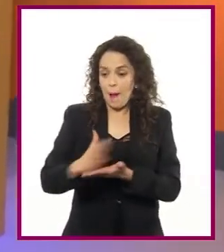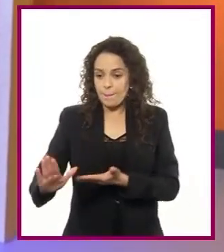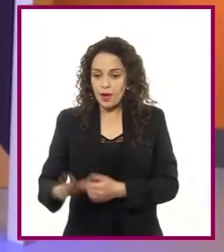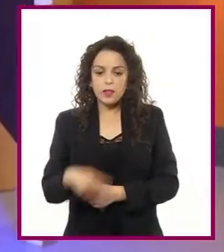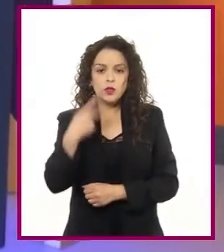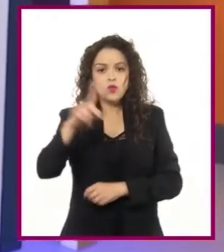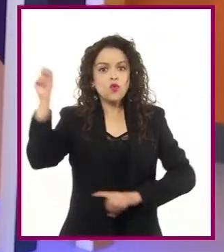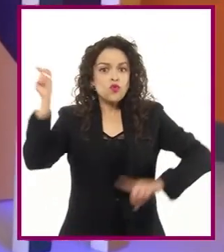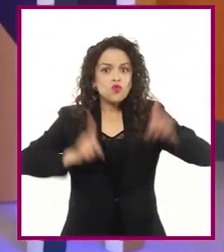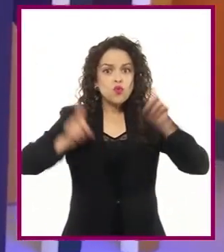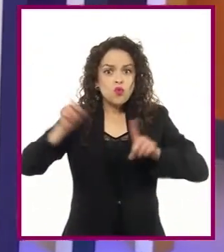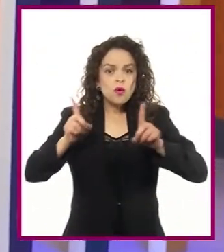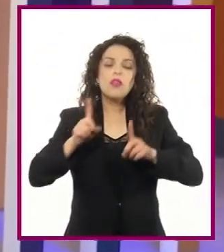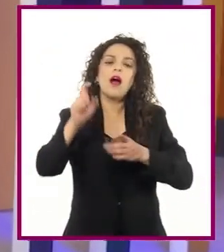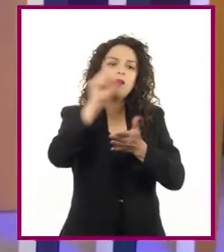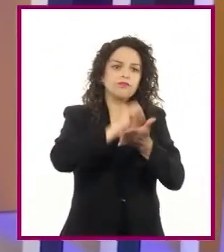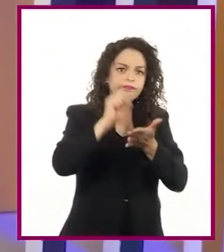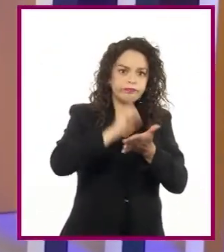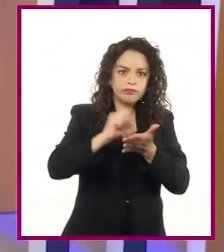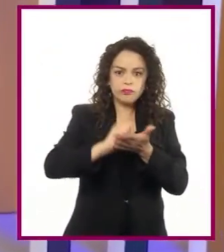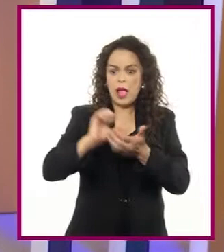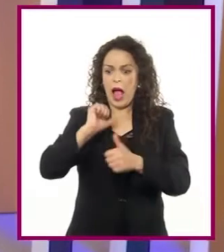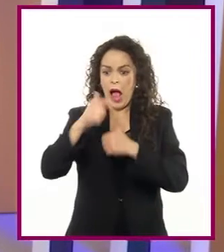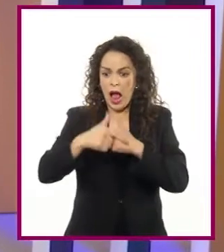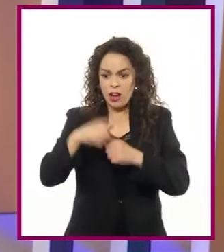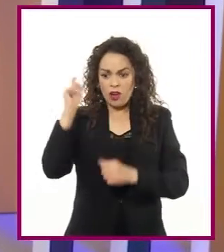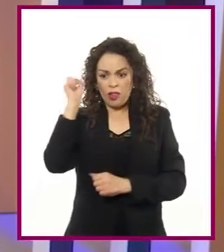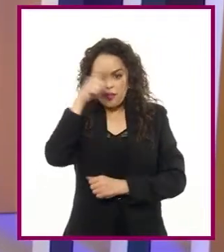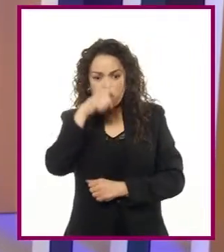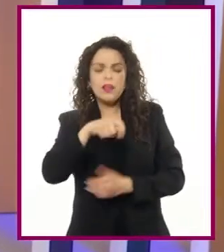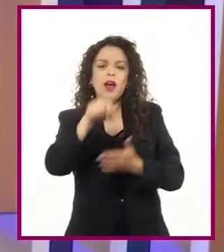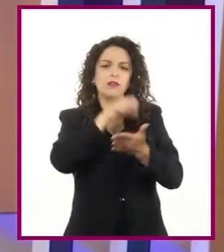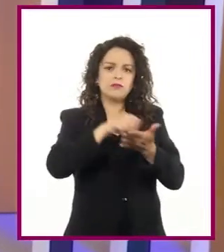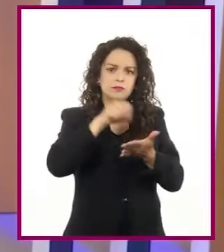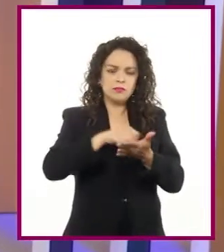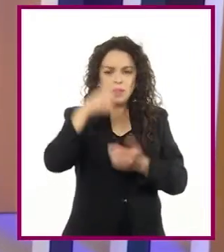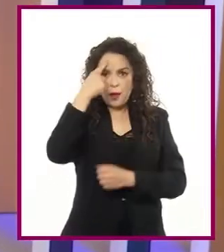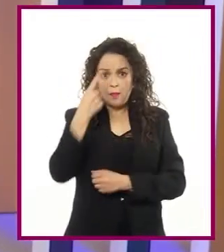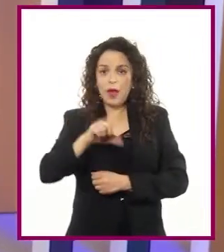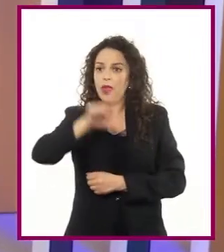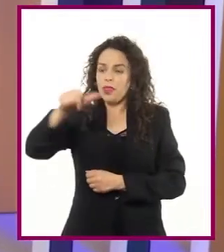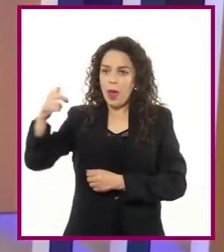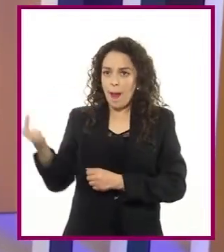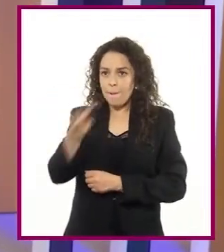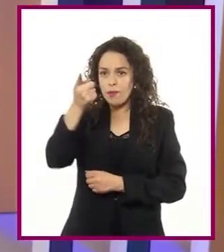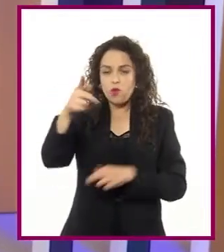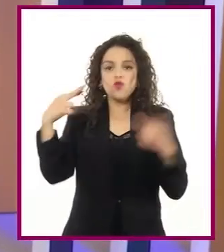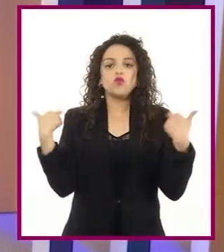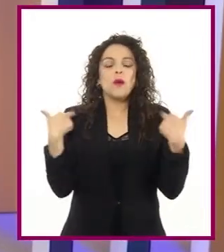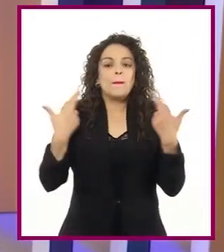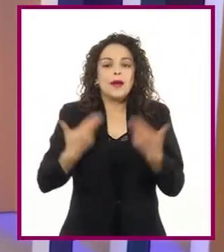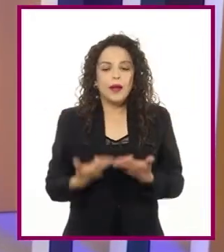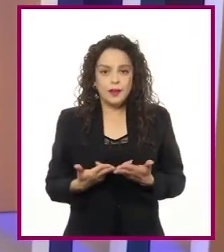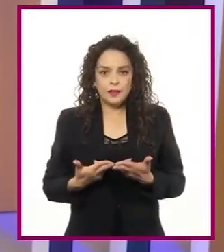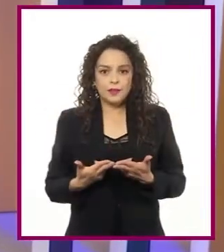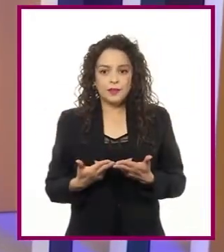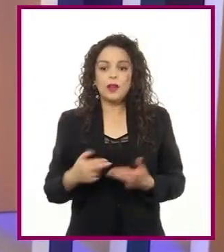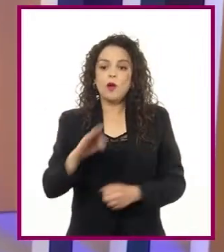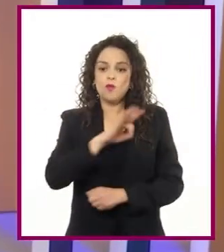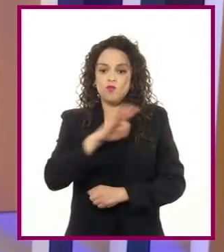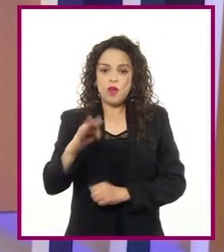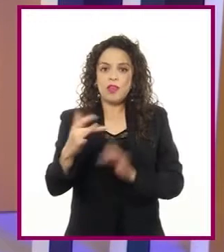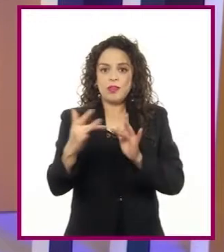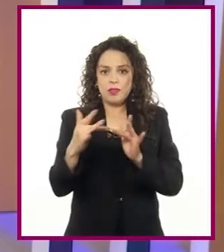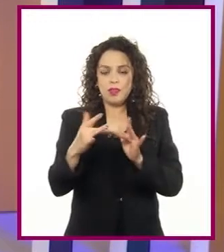sus dudas y dificultades, las cuales pueden consultar con su profesor titular, con quien pueden comunicarse